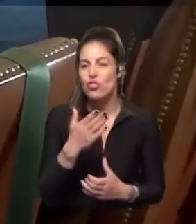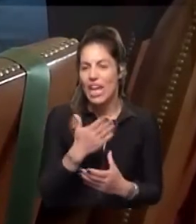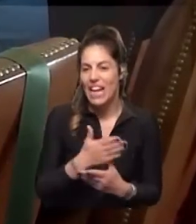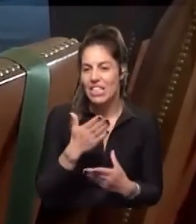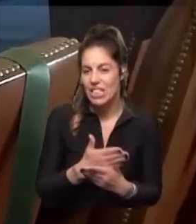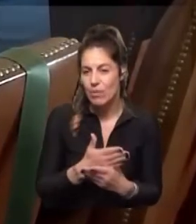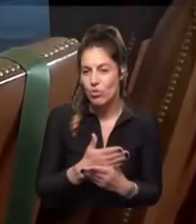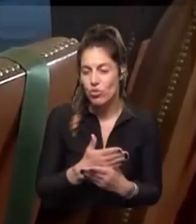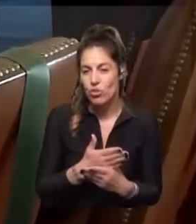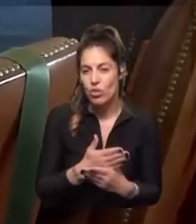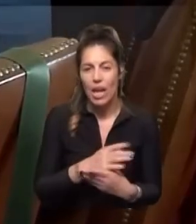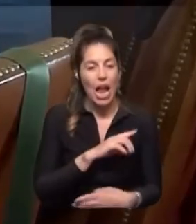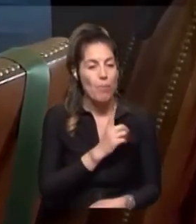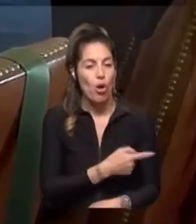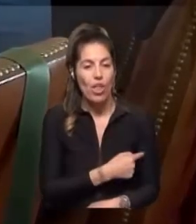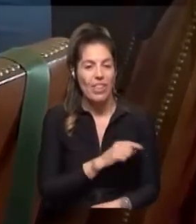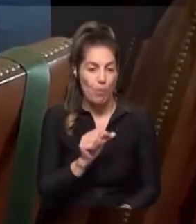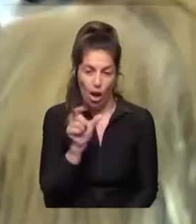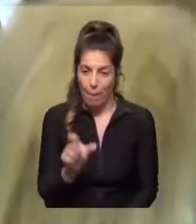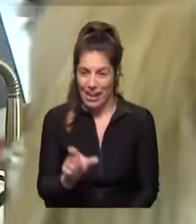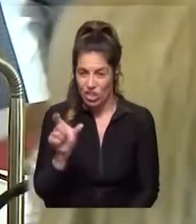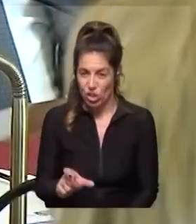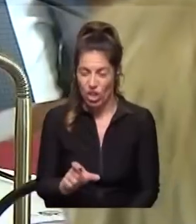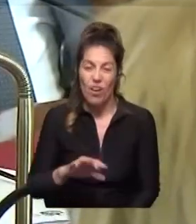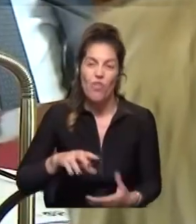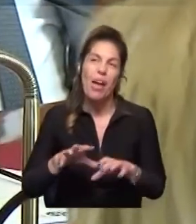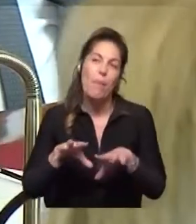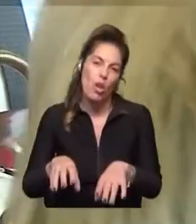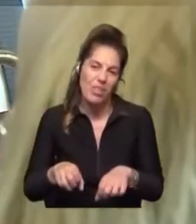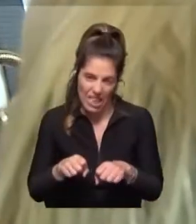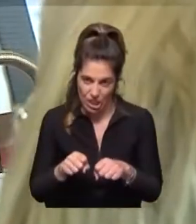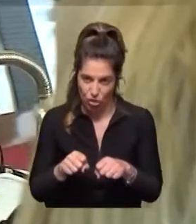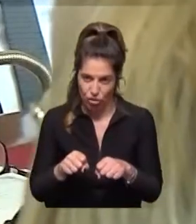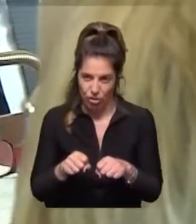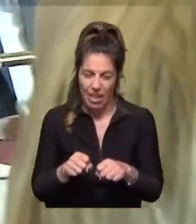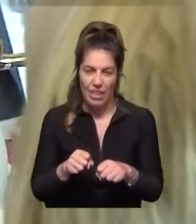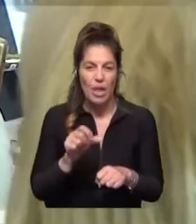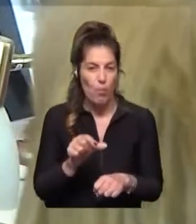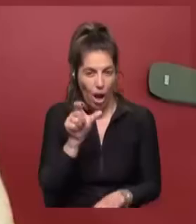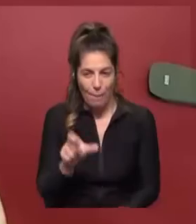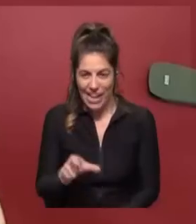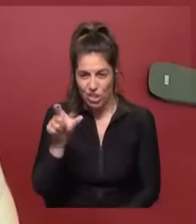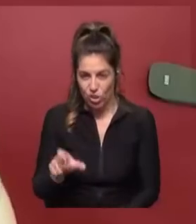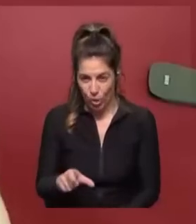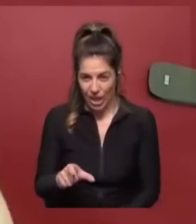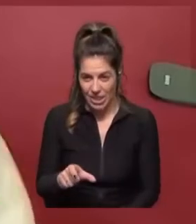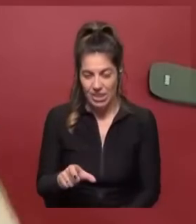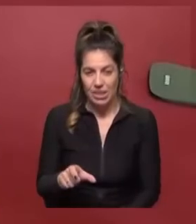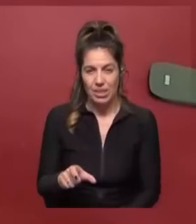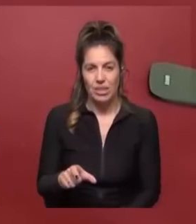estuvieron en poder de unos muy pocos que hubo una especie de apropiación de algunas pocas personas que